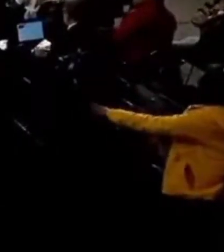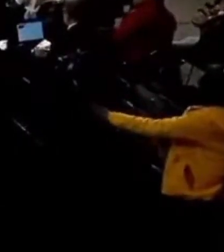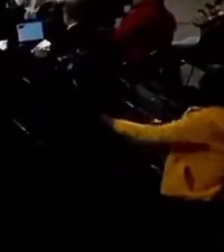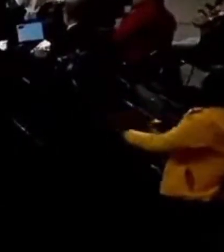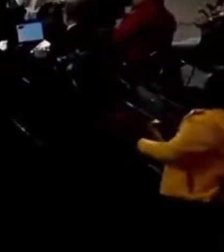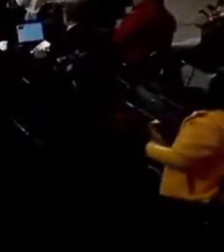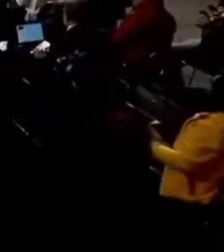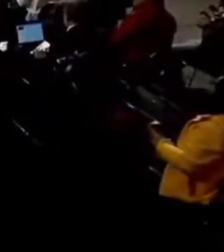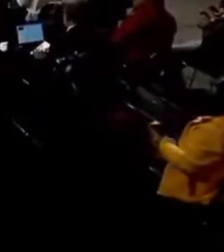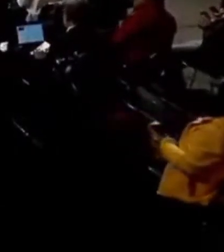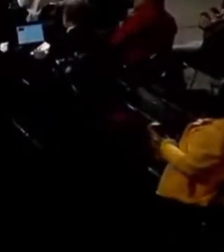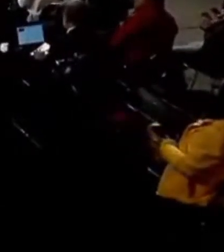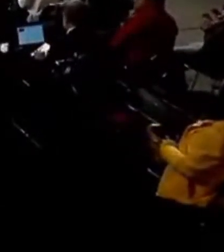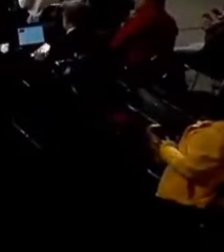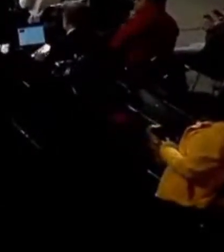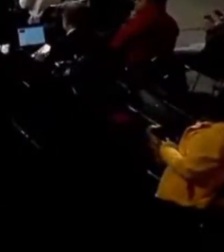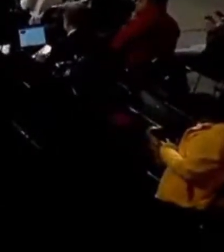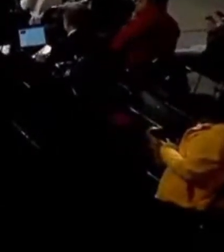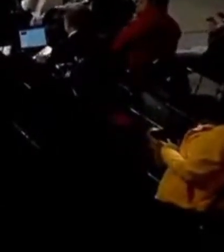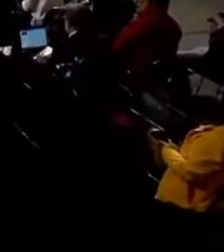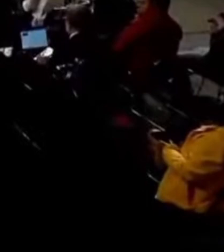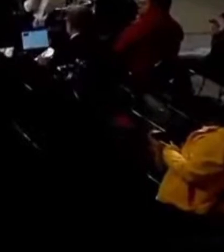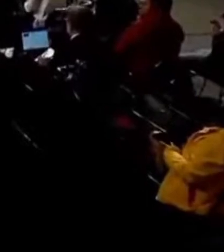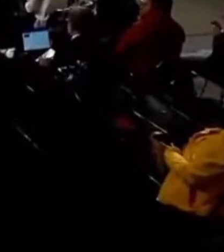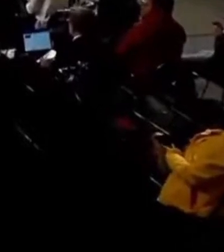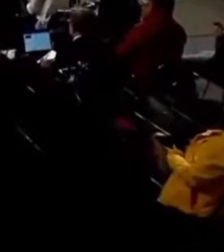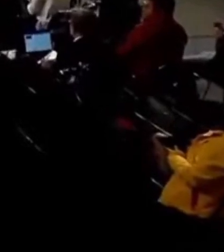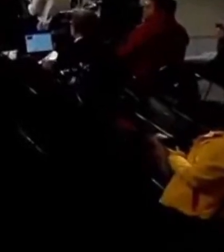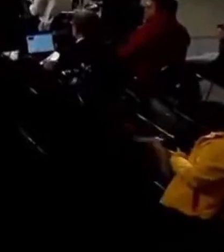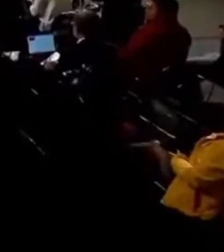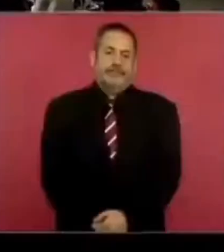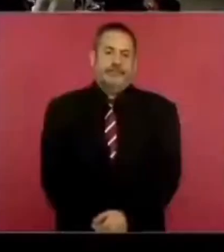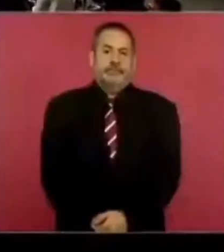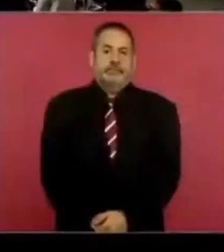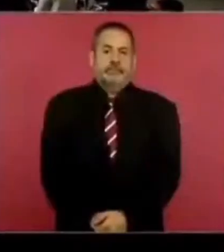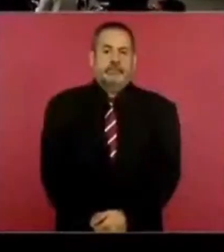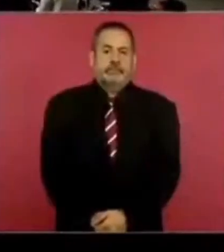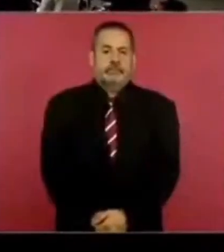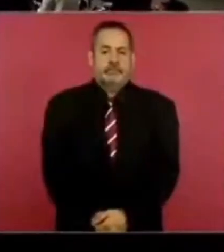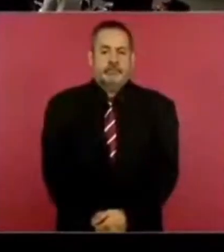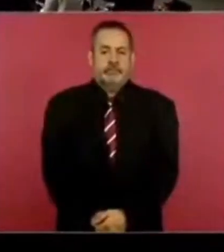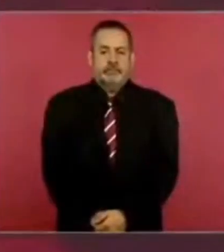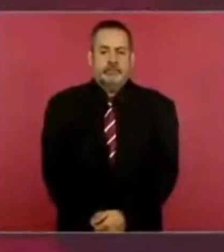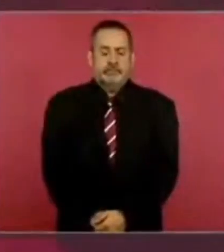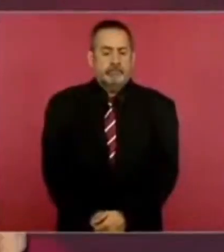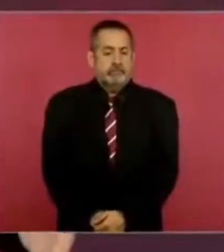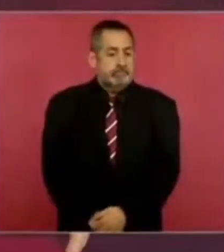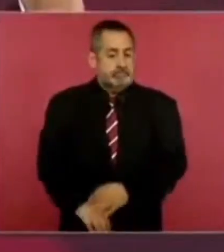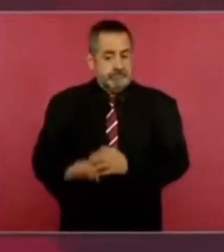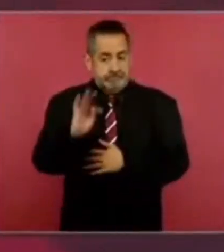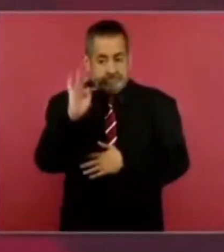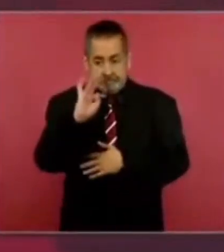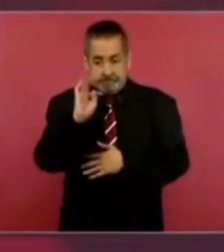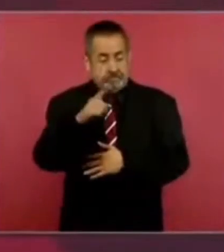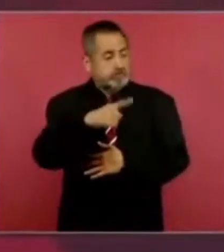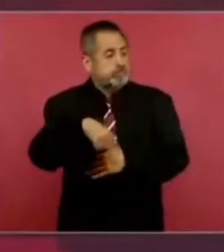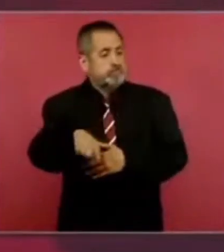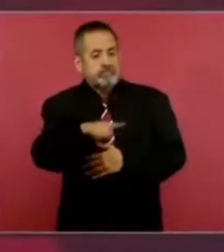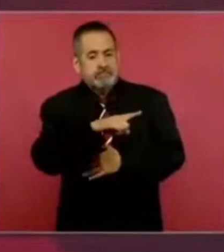cuidar normas ni procedimientos, y si hacían